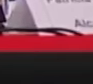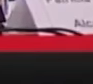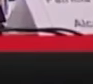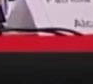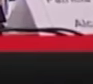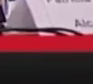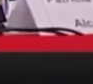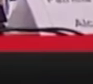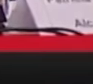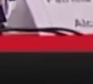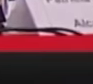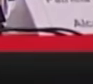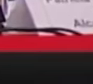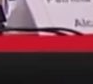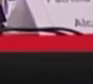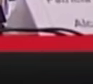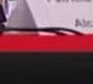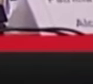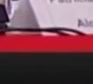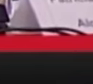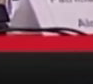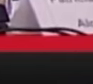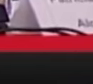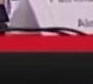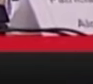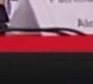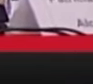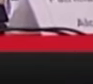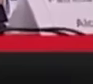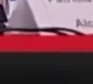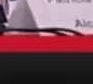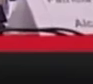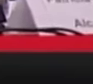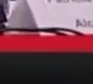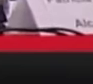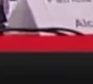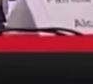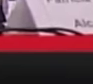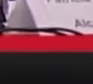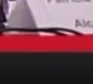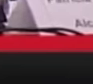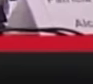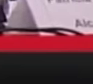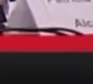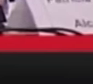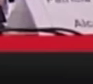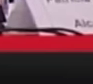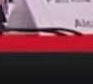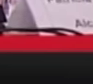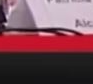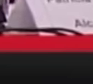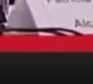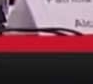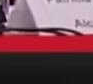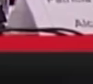controversias legales que hubo sobre el particular, se reanudó esa iniciativa. El problema consiste en que sobre